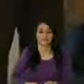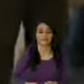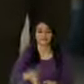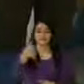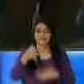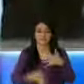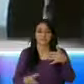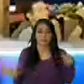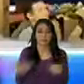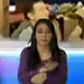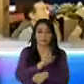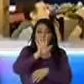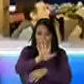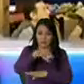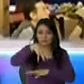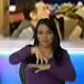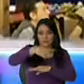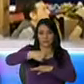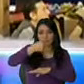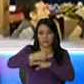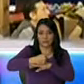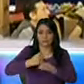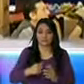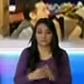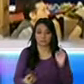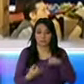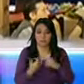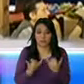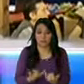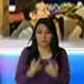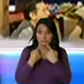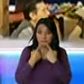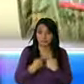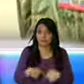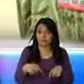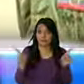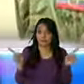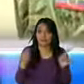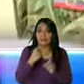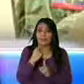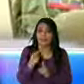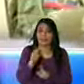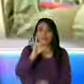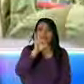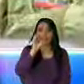este organismo provincial electoral. Al momento de la rueda de prensa, informó que llevaban el